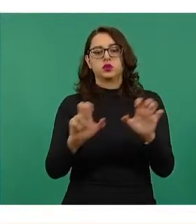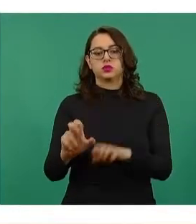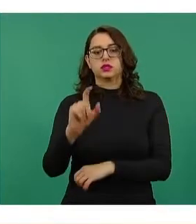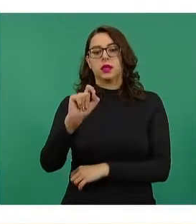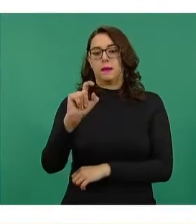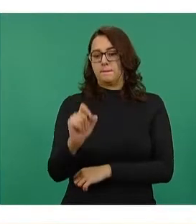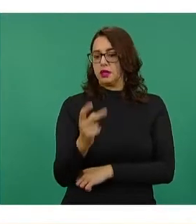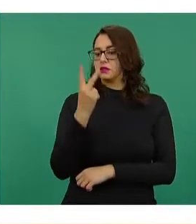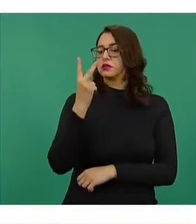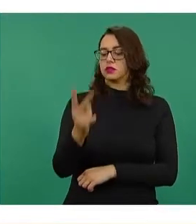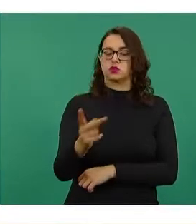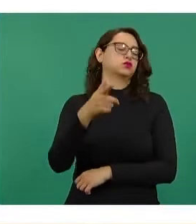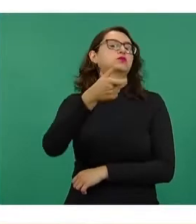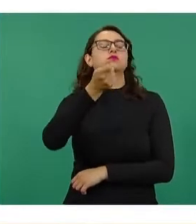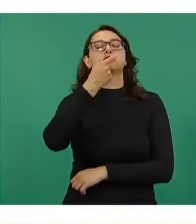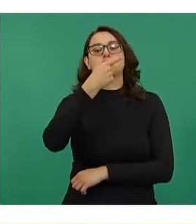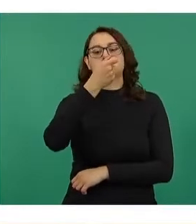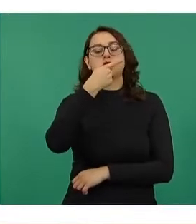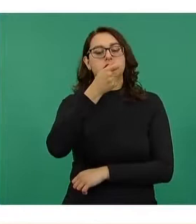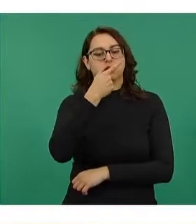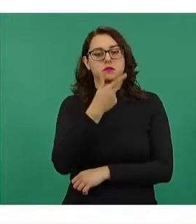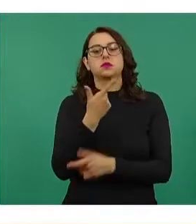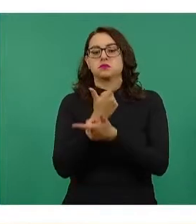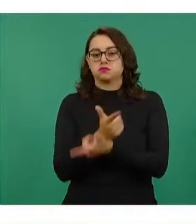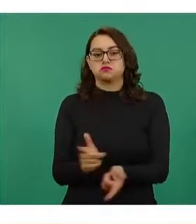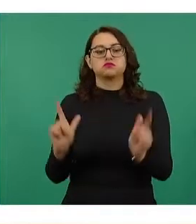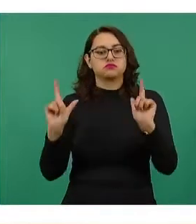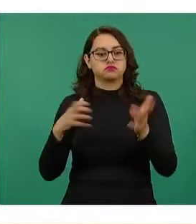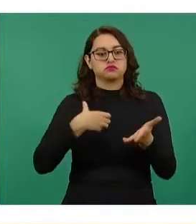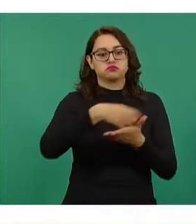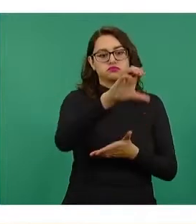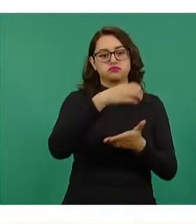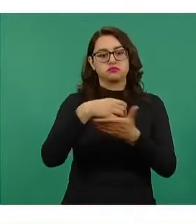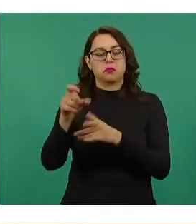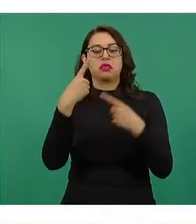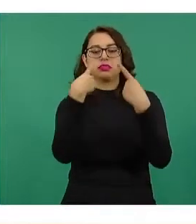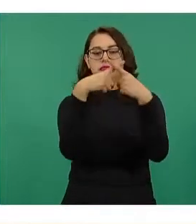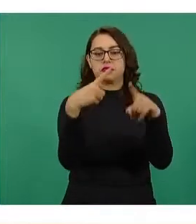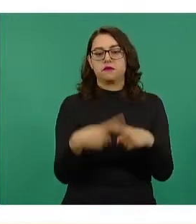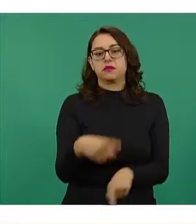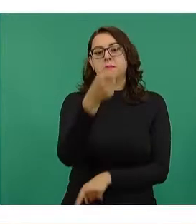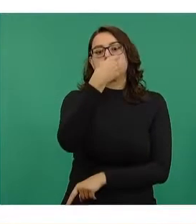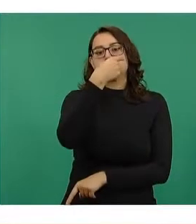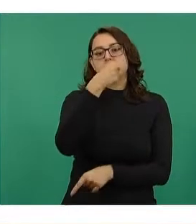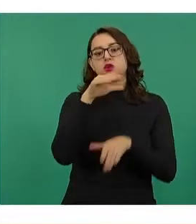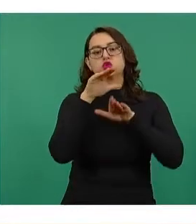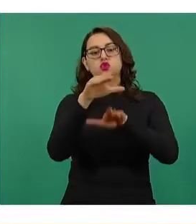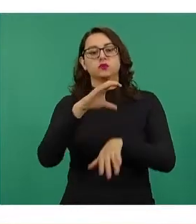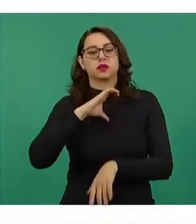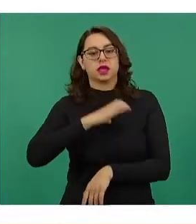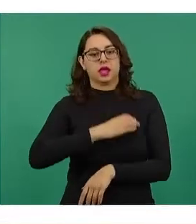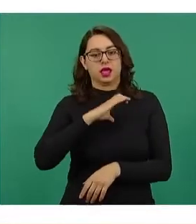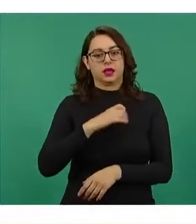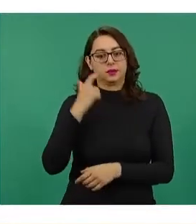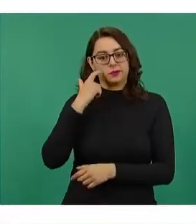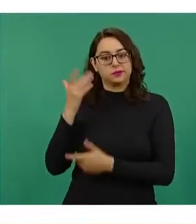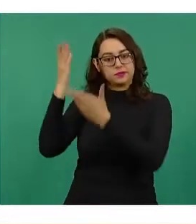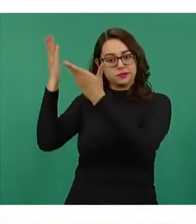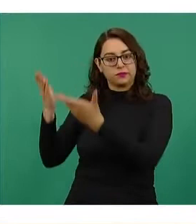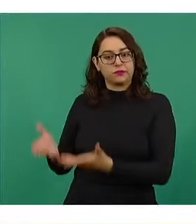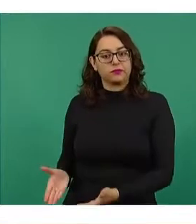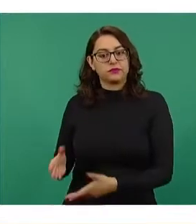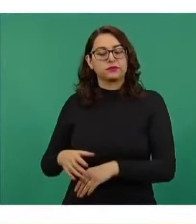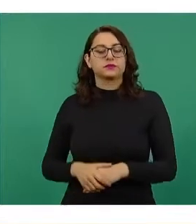94,822 piezas de los medicamentos dacarbazina, vinblastina, vincristina, comprados en Corea